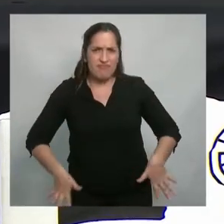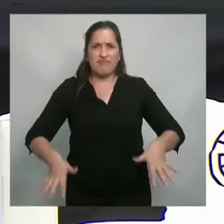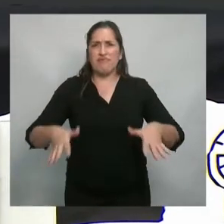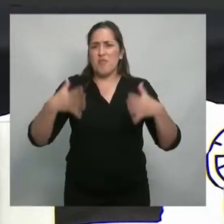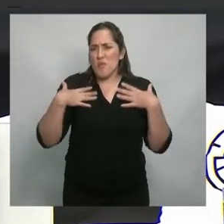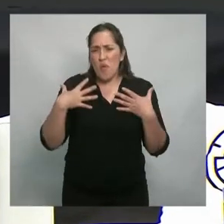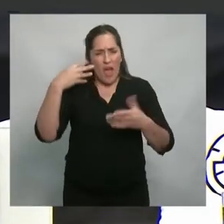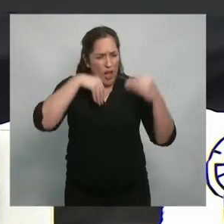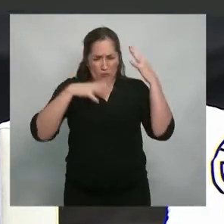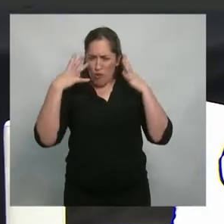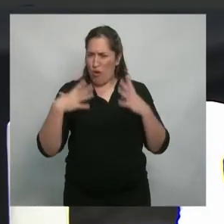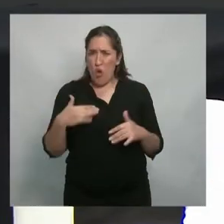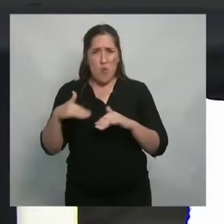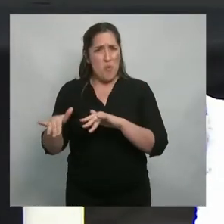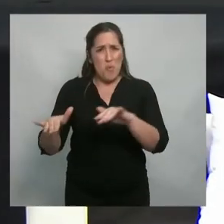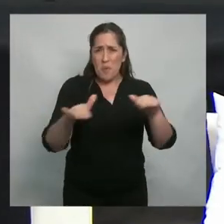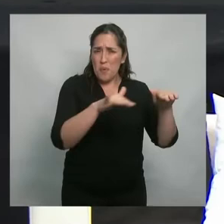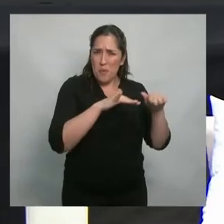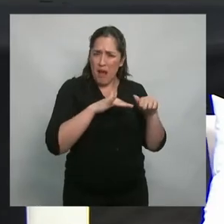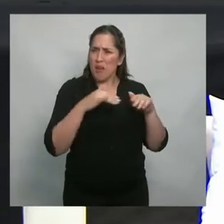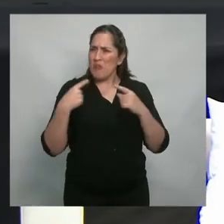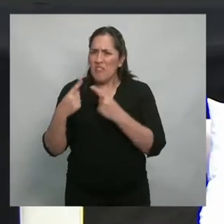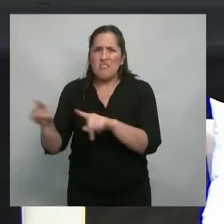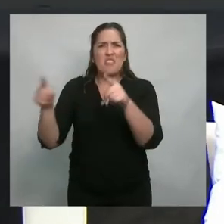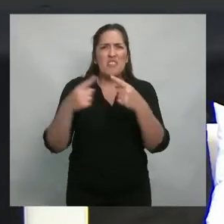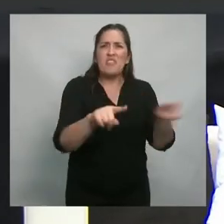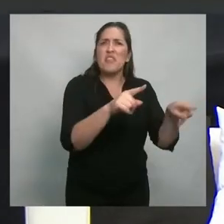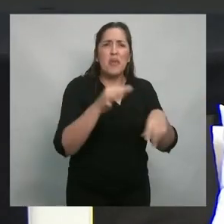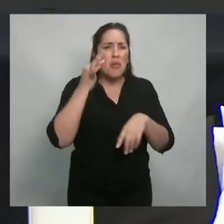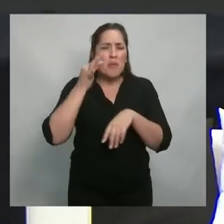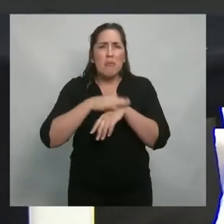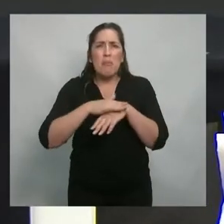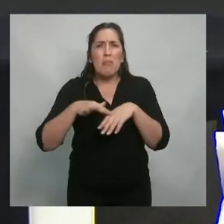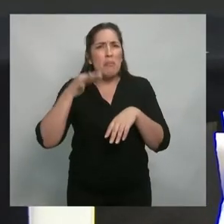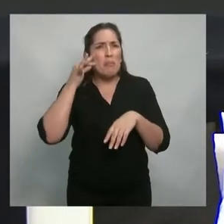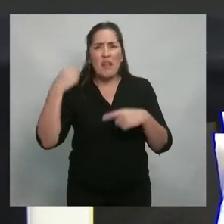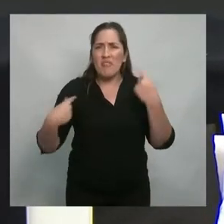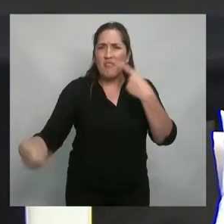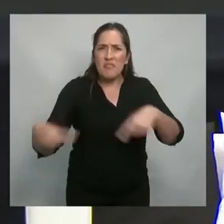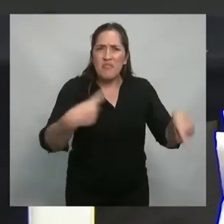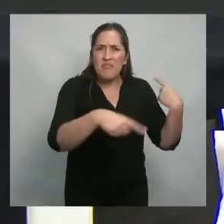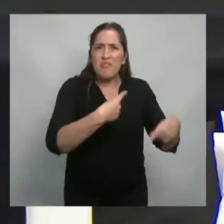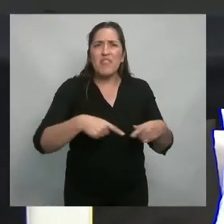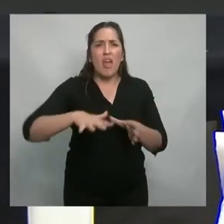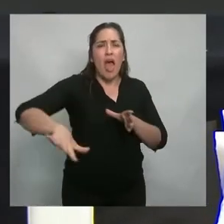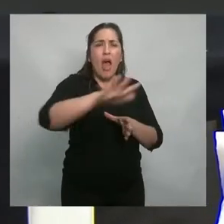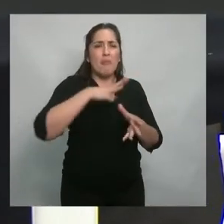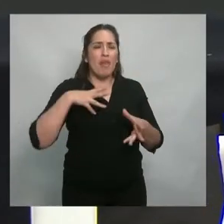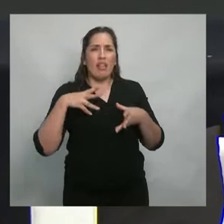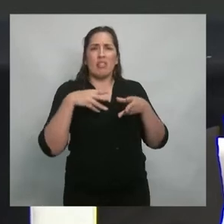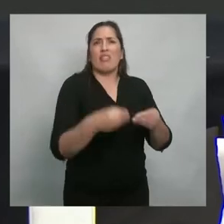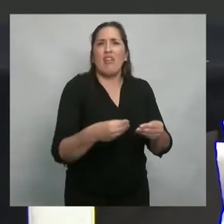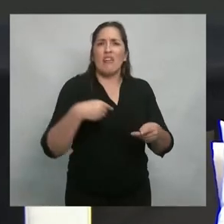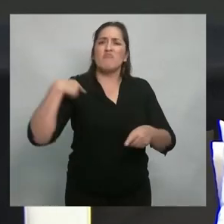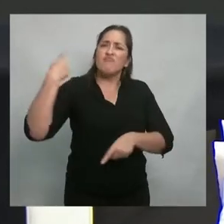y un largo etcétera. Las diferencias epidérmicas, adaptaciones a diversos ambientes a través de